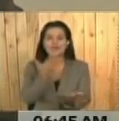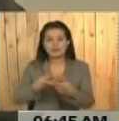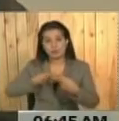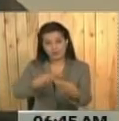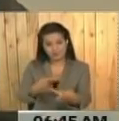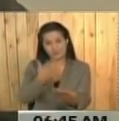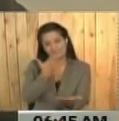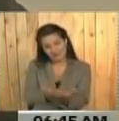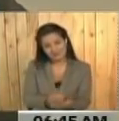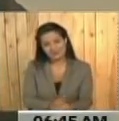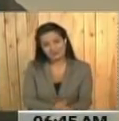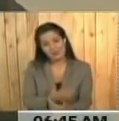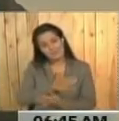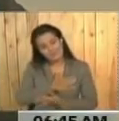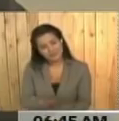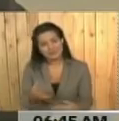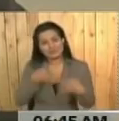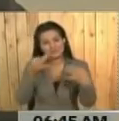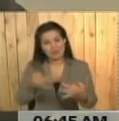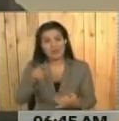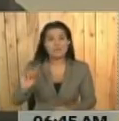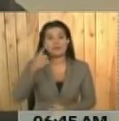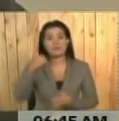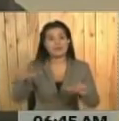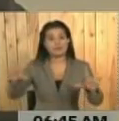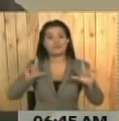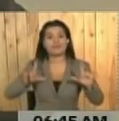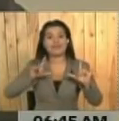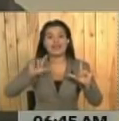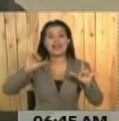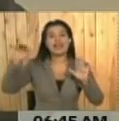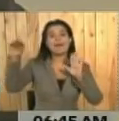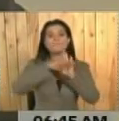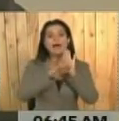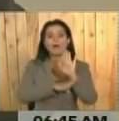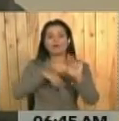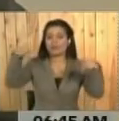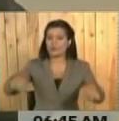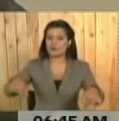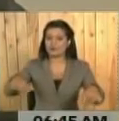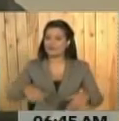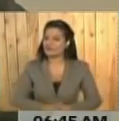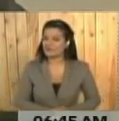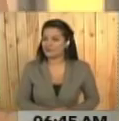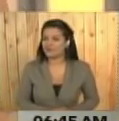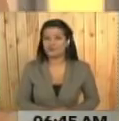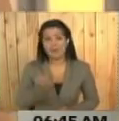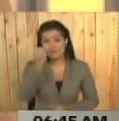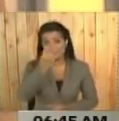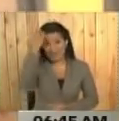invitación y es un placer estar en el primer programa de la Pauta de hoy la Pauta de hoy vamos con Barry